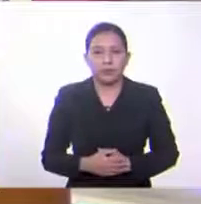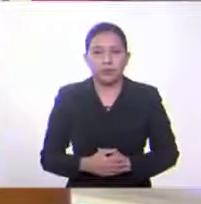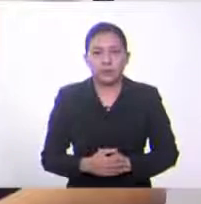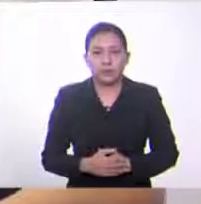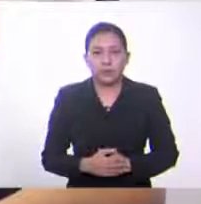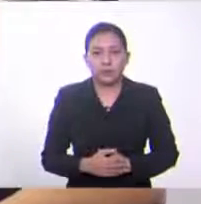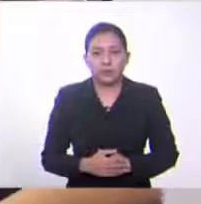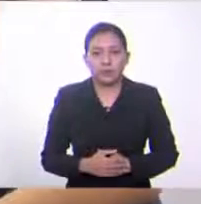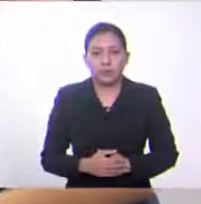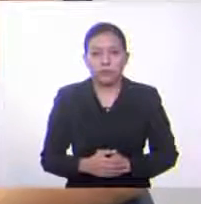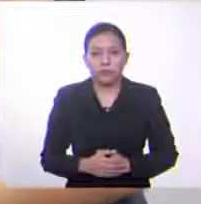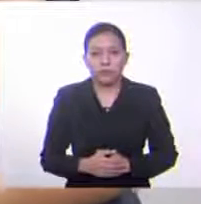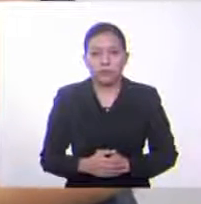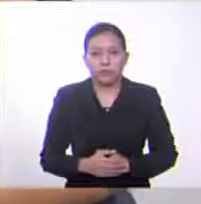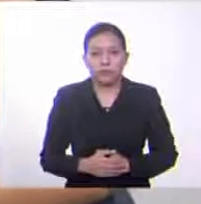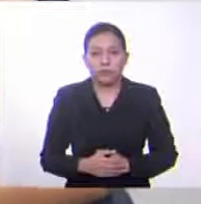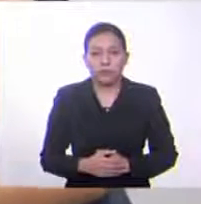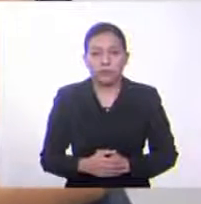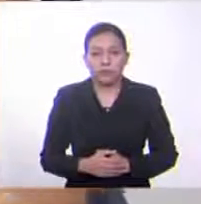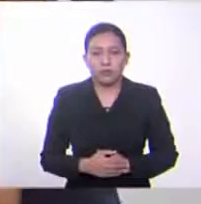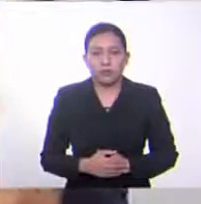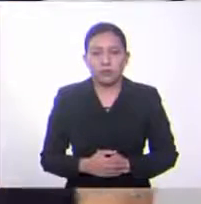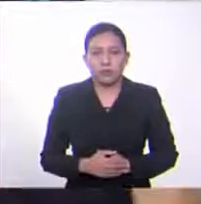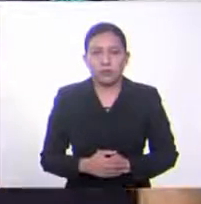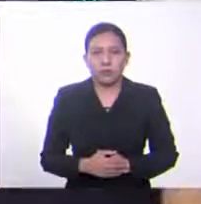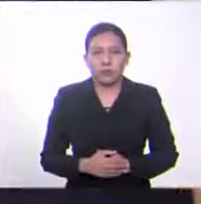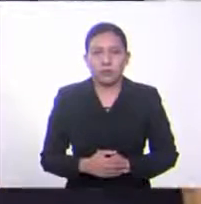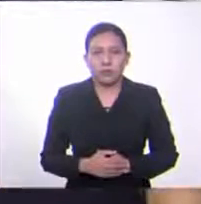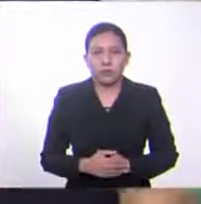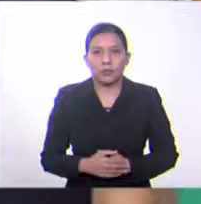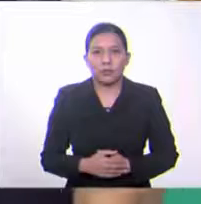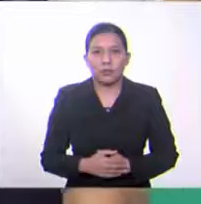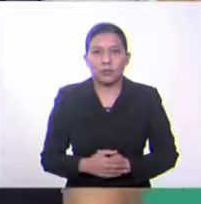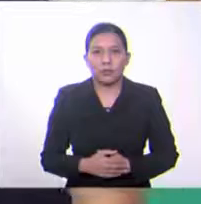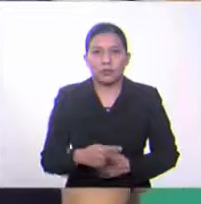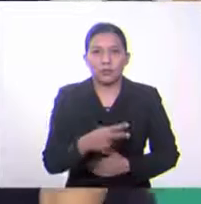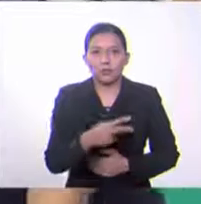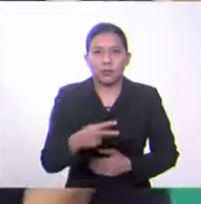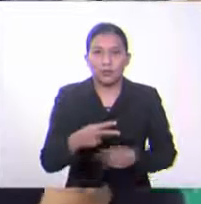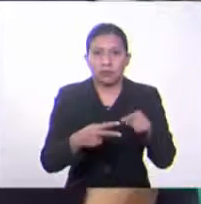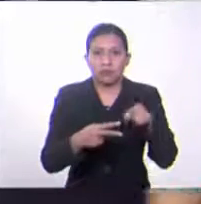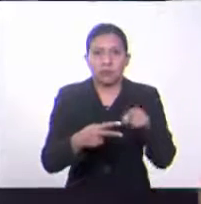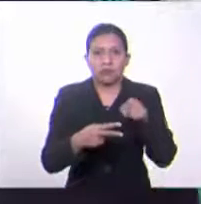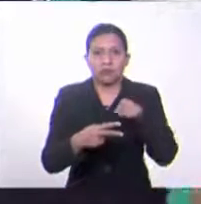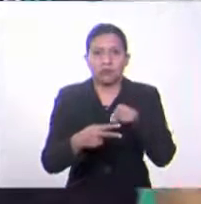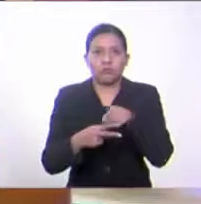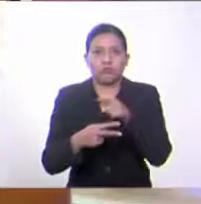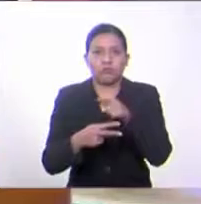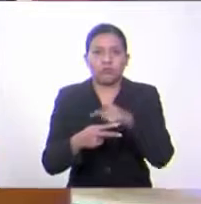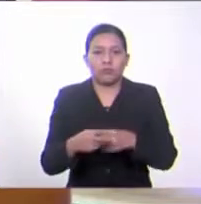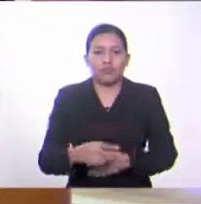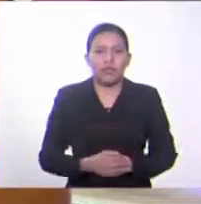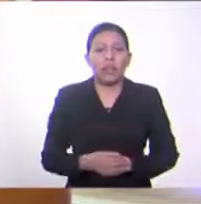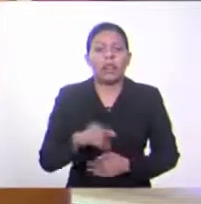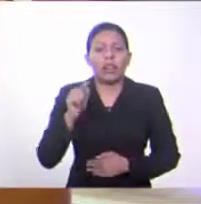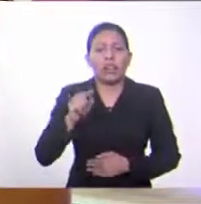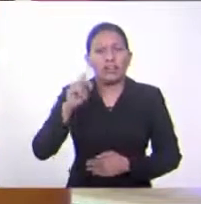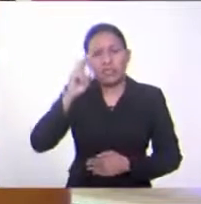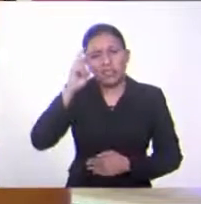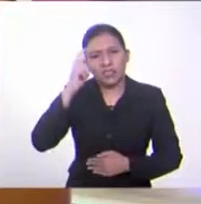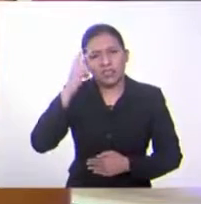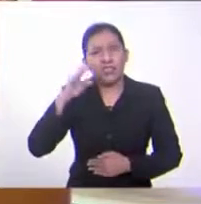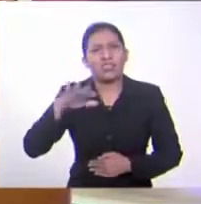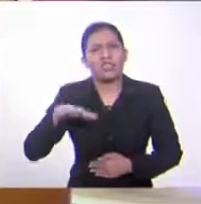Es el colochito y 2 líneas. Ojo, ¿sí? Esto quiere decir que